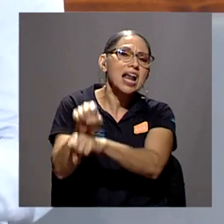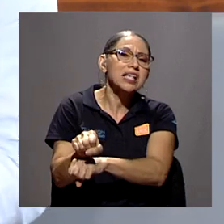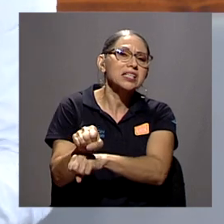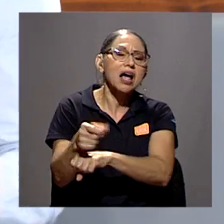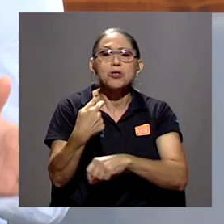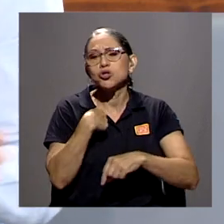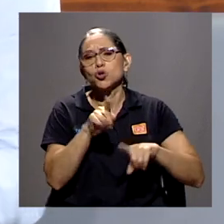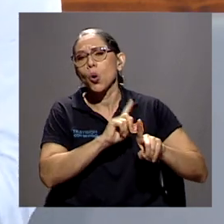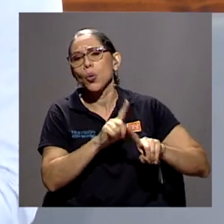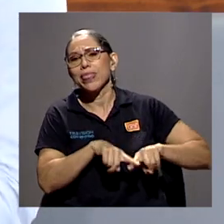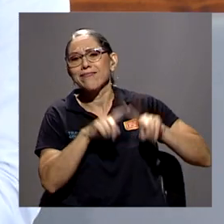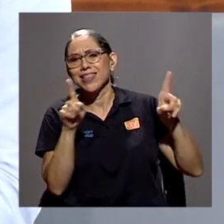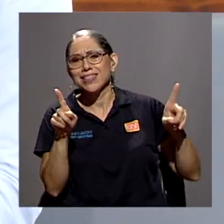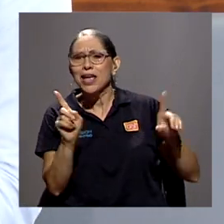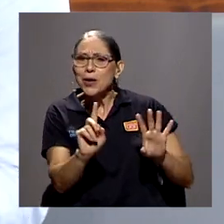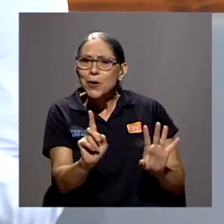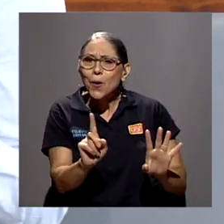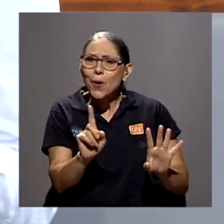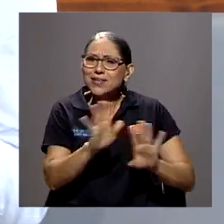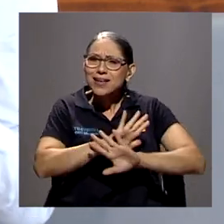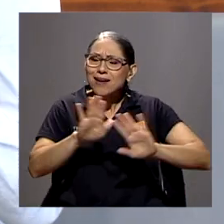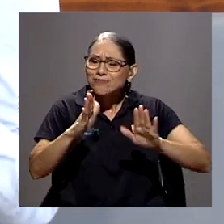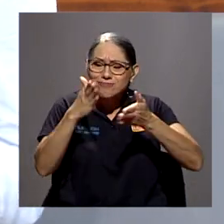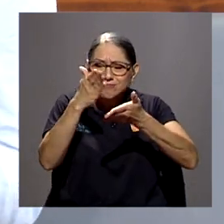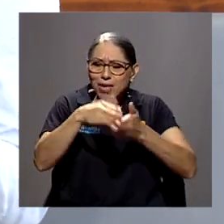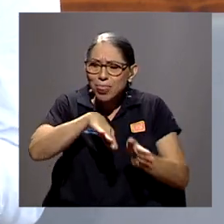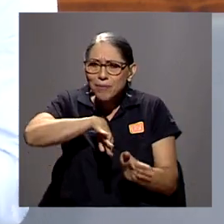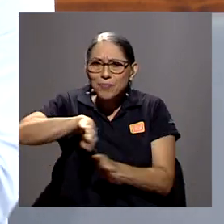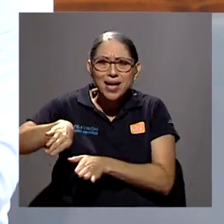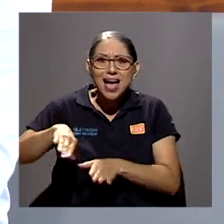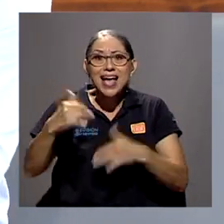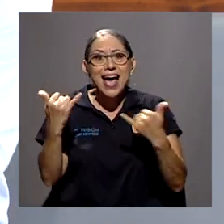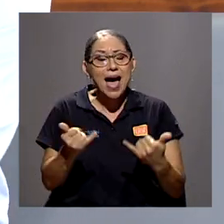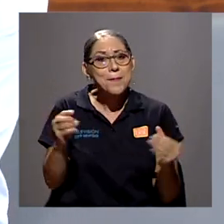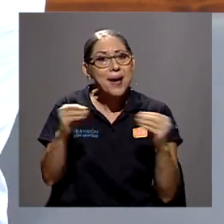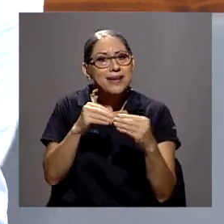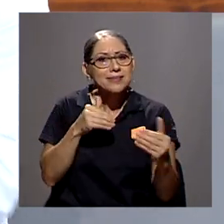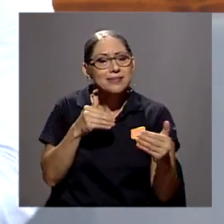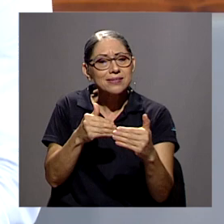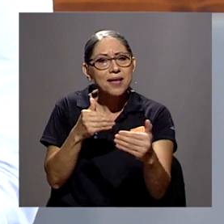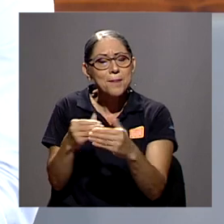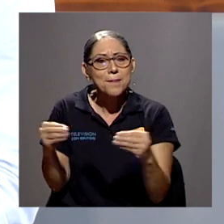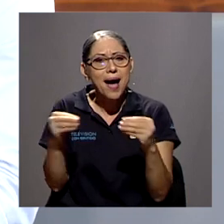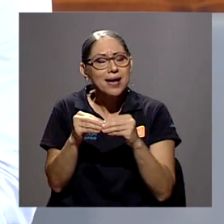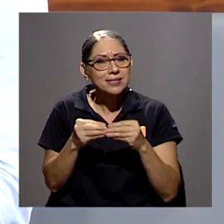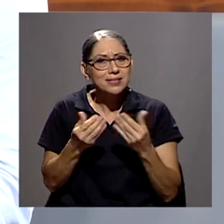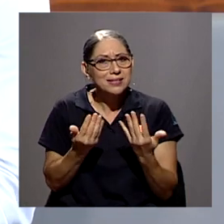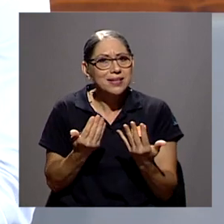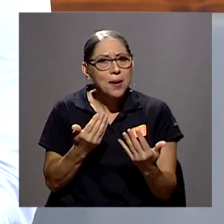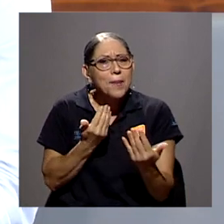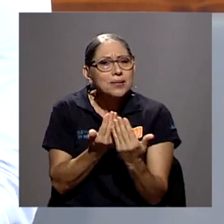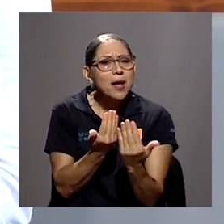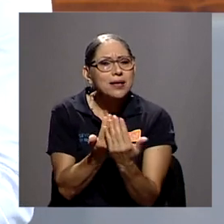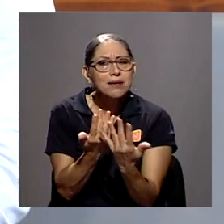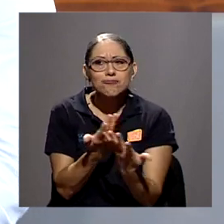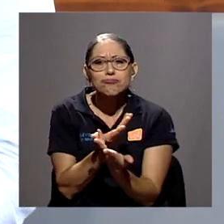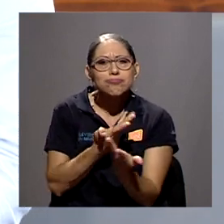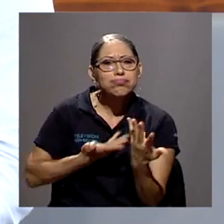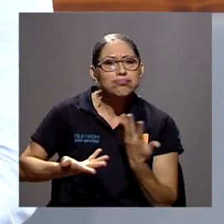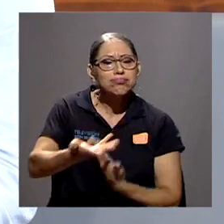otro nivel hay que deberemos eliminar eso y tener una cercanía más pronto más más cercana al